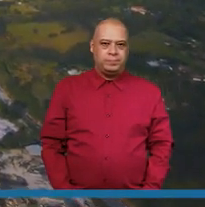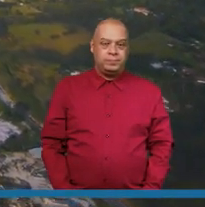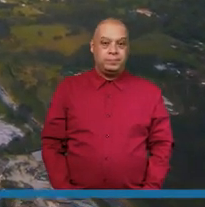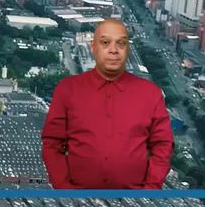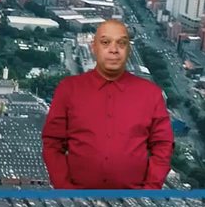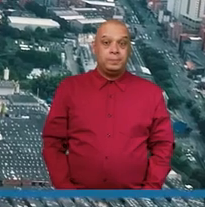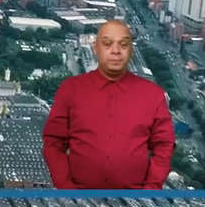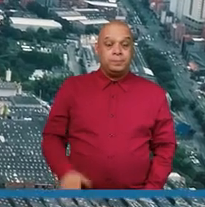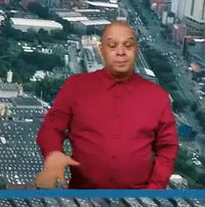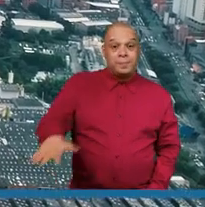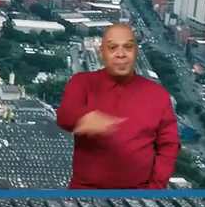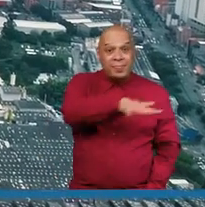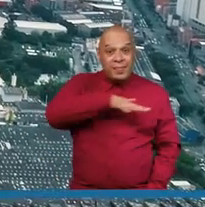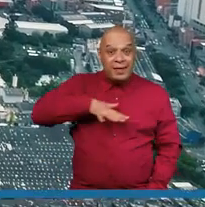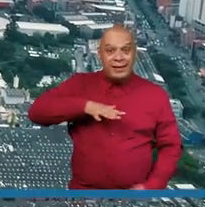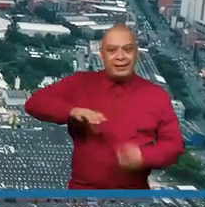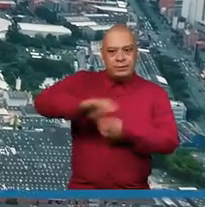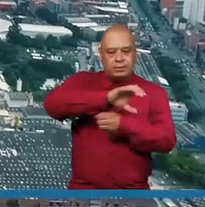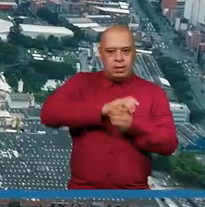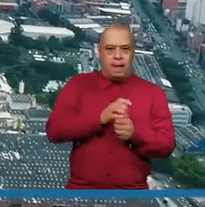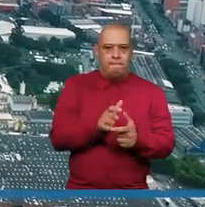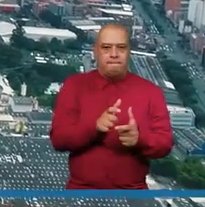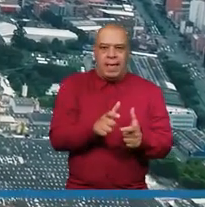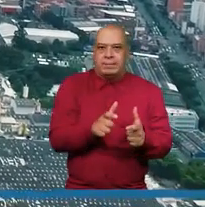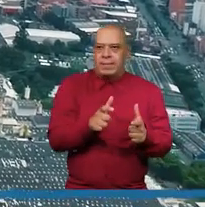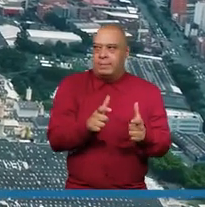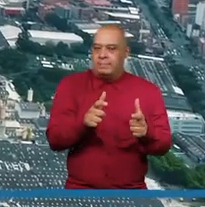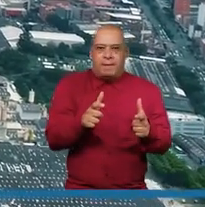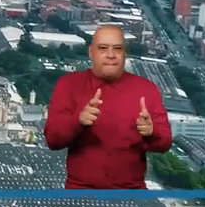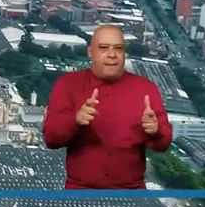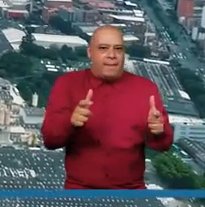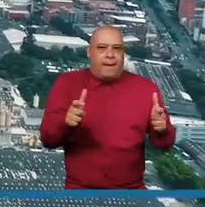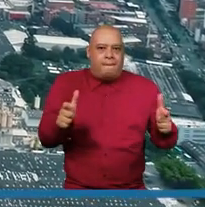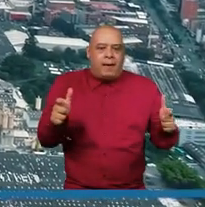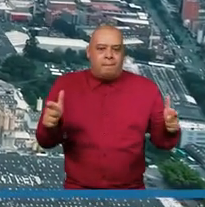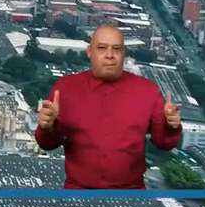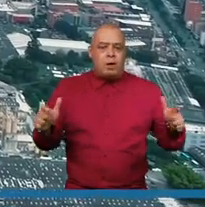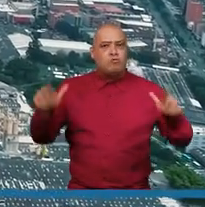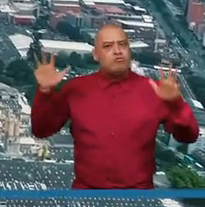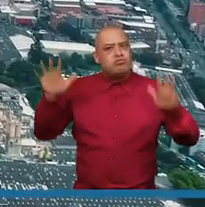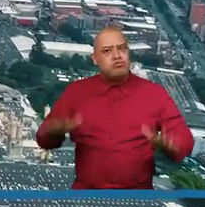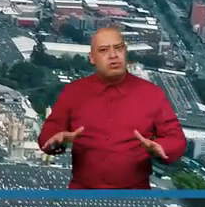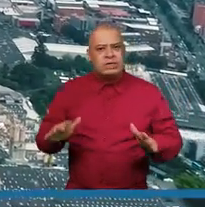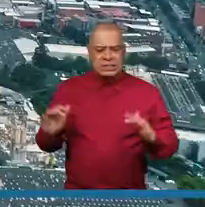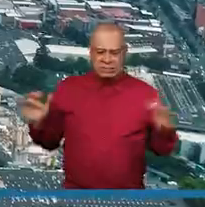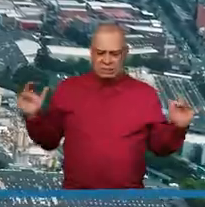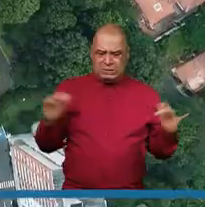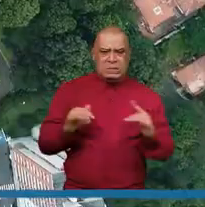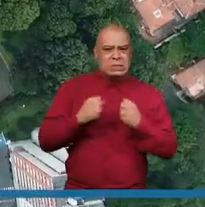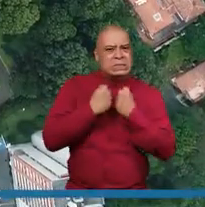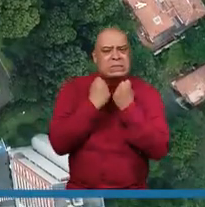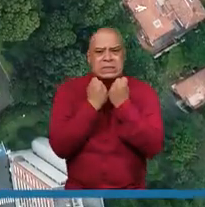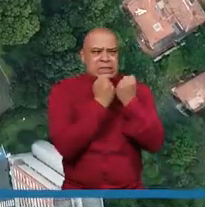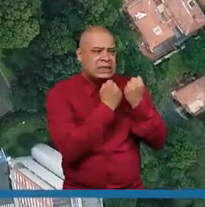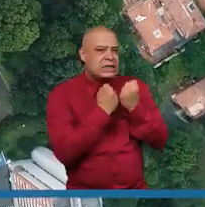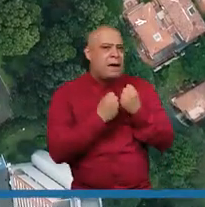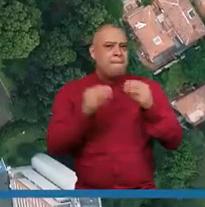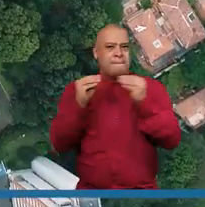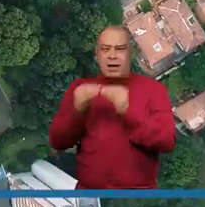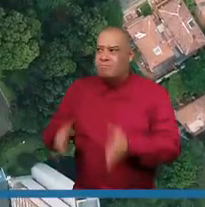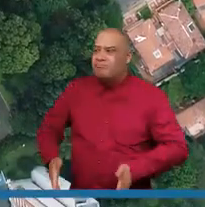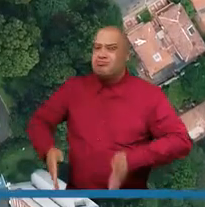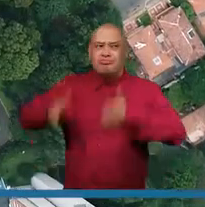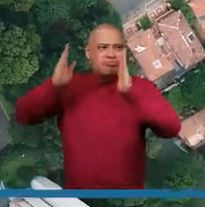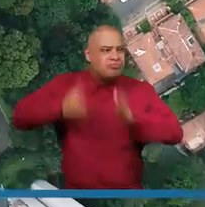Los territorios cada día son crecientes y en ese sentido empiezan a aparecer las aglomeraciones, la construcción de